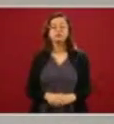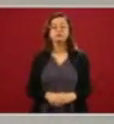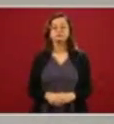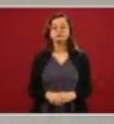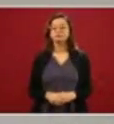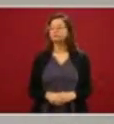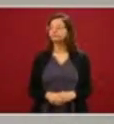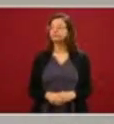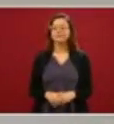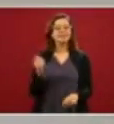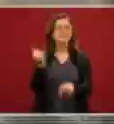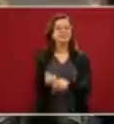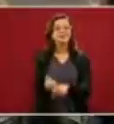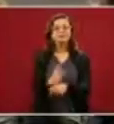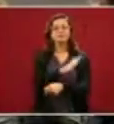Esto no es posible